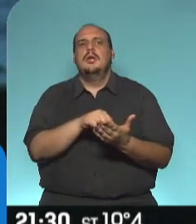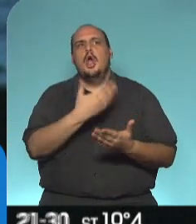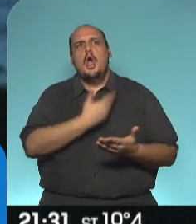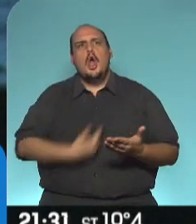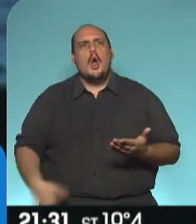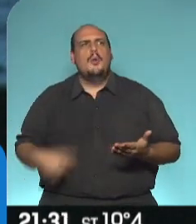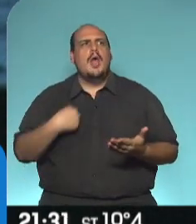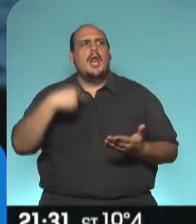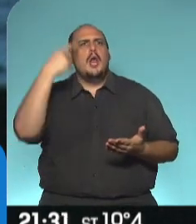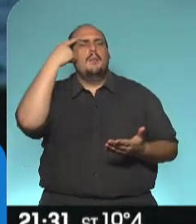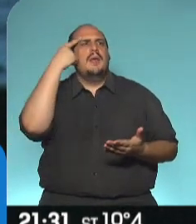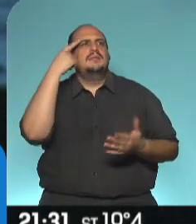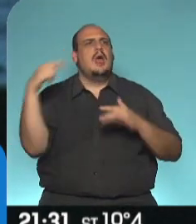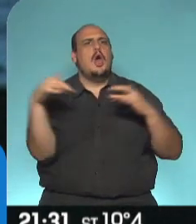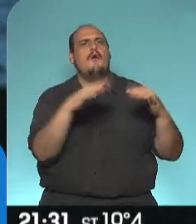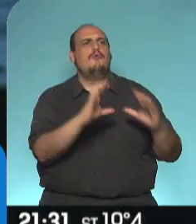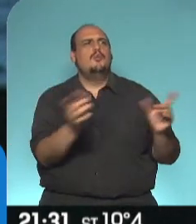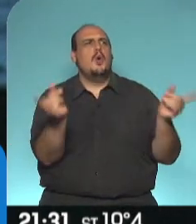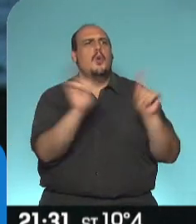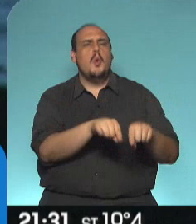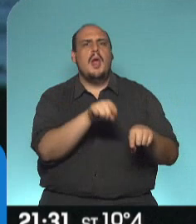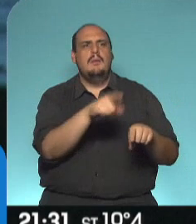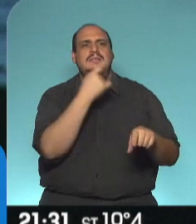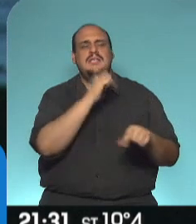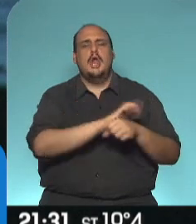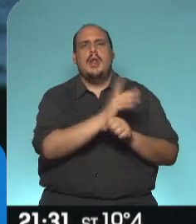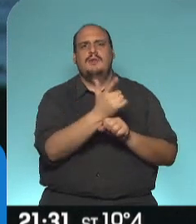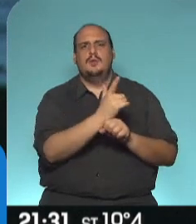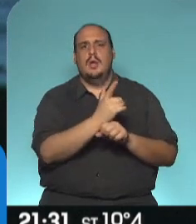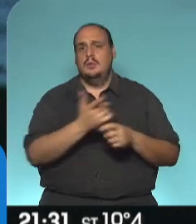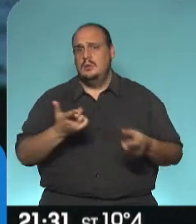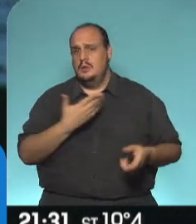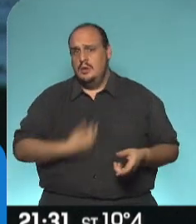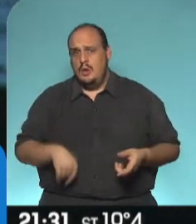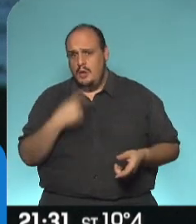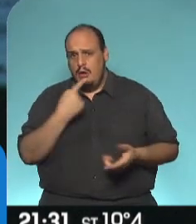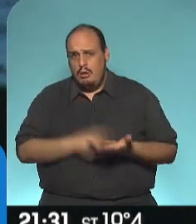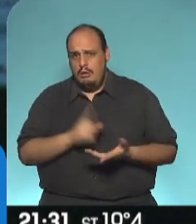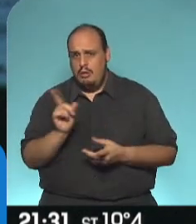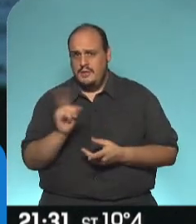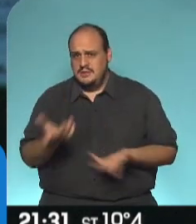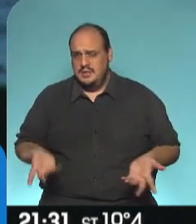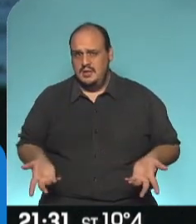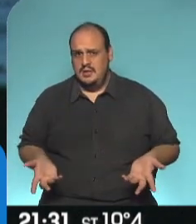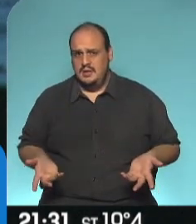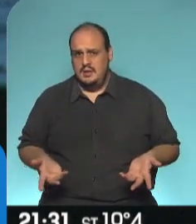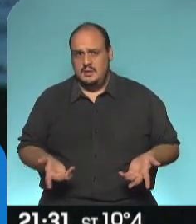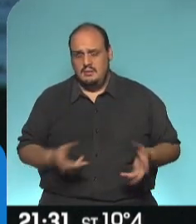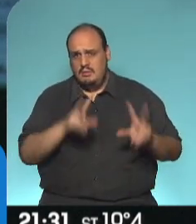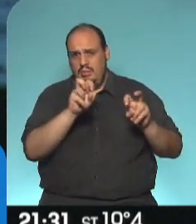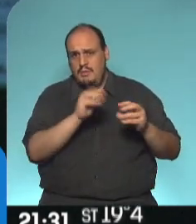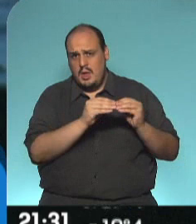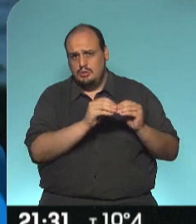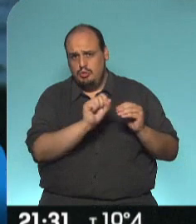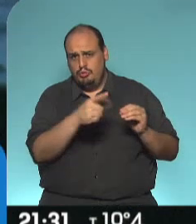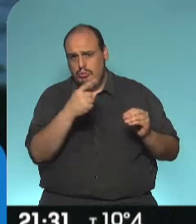provincia donde no haya circulación masiva el gobierno ni descarta ni deja de descartar no no no tiene por qué intervenir en este tema es una decisión